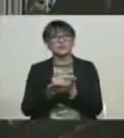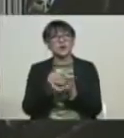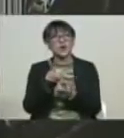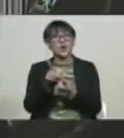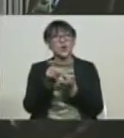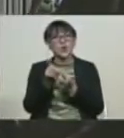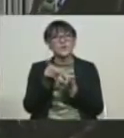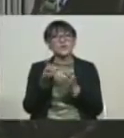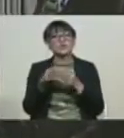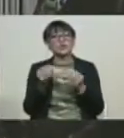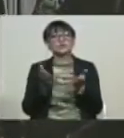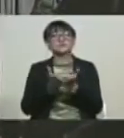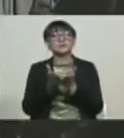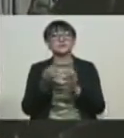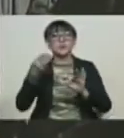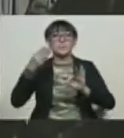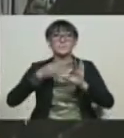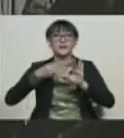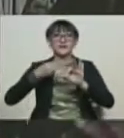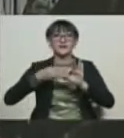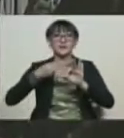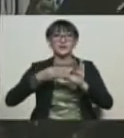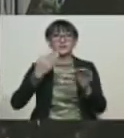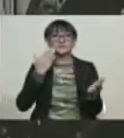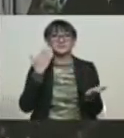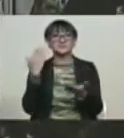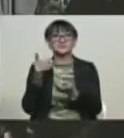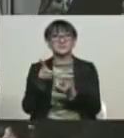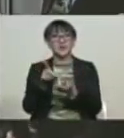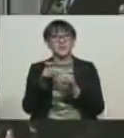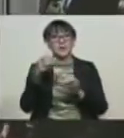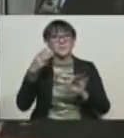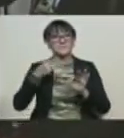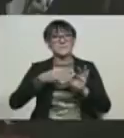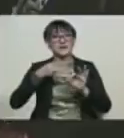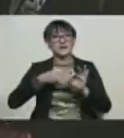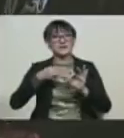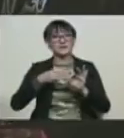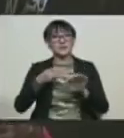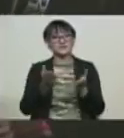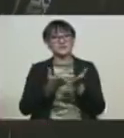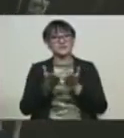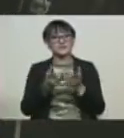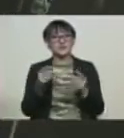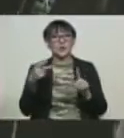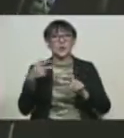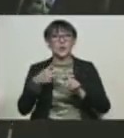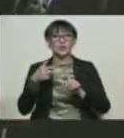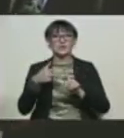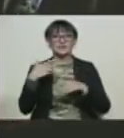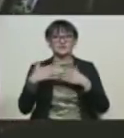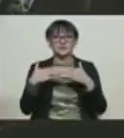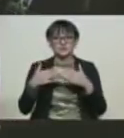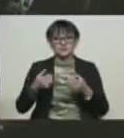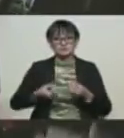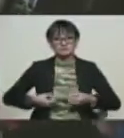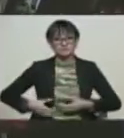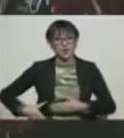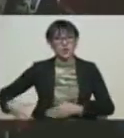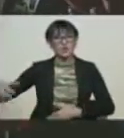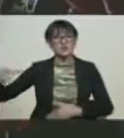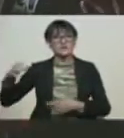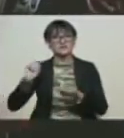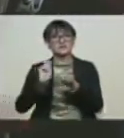cobre todos los servicios en petro. Vamos a cobrar en petro los servicios de este hotel para que produzca riqueza en